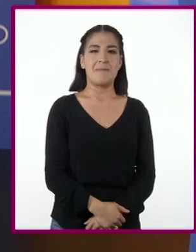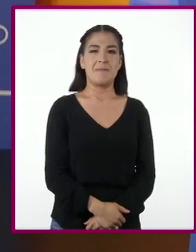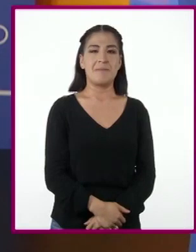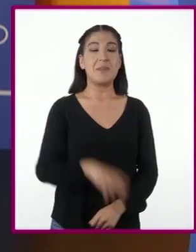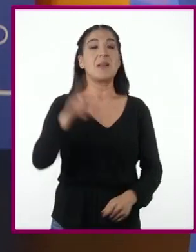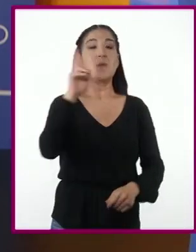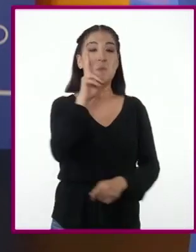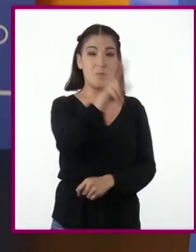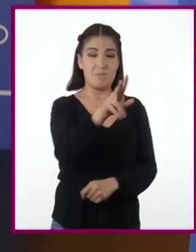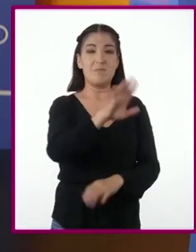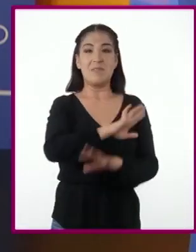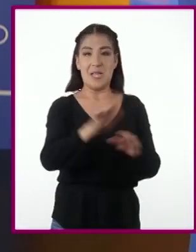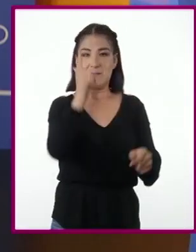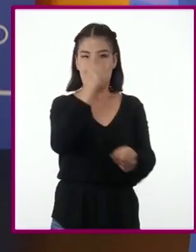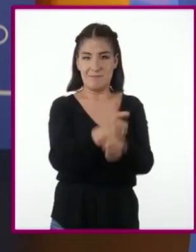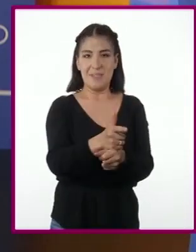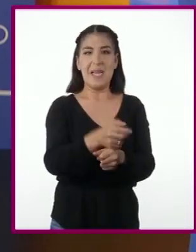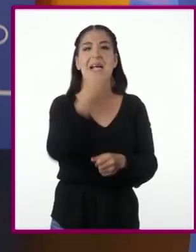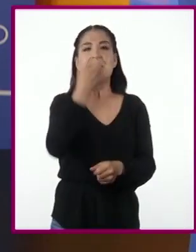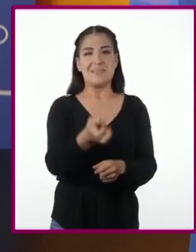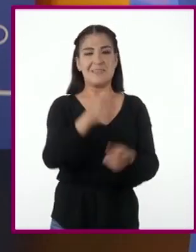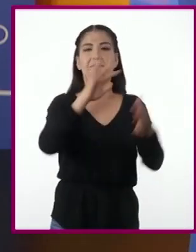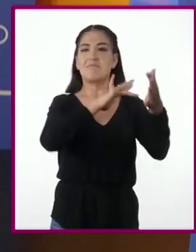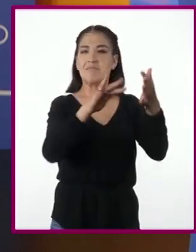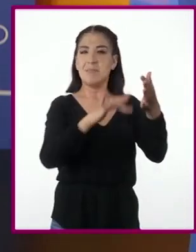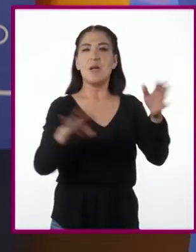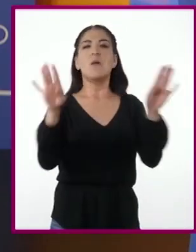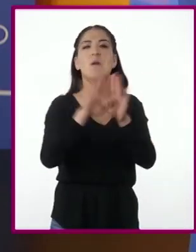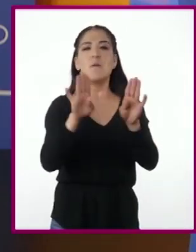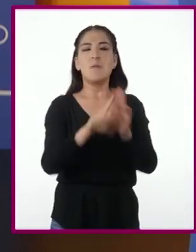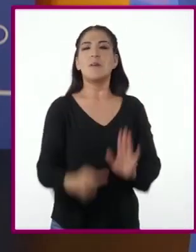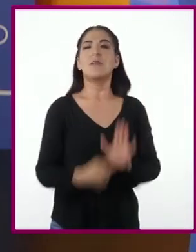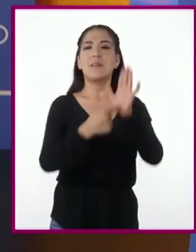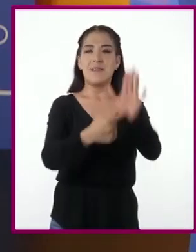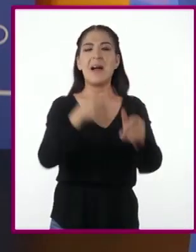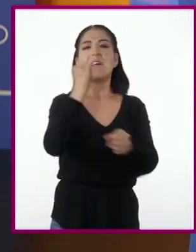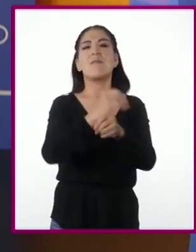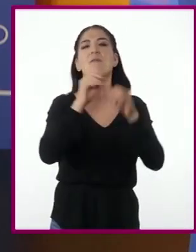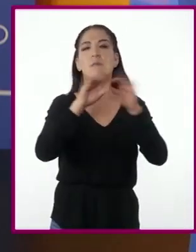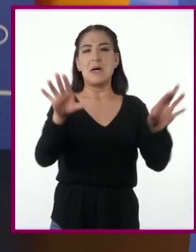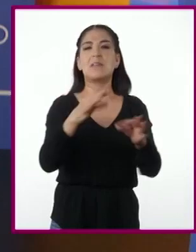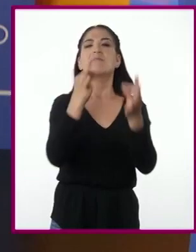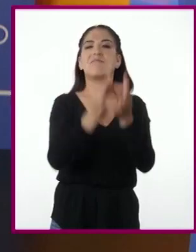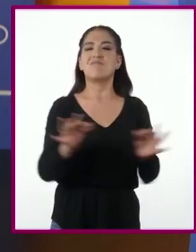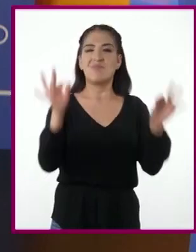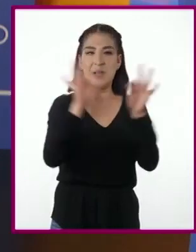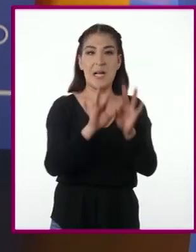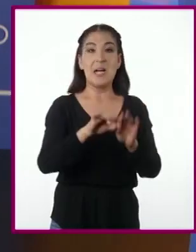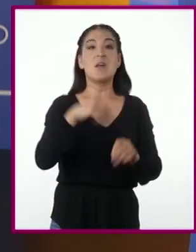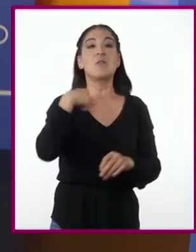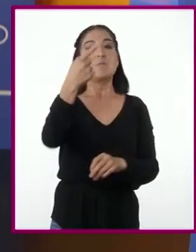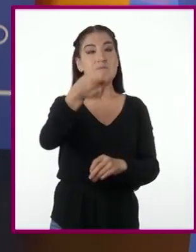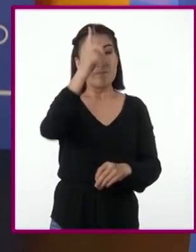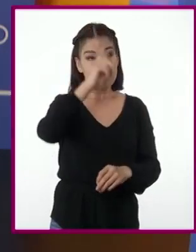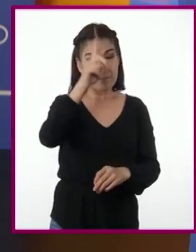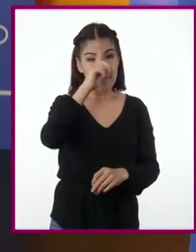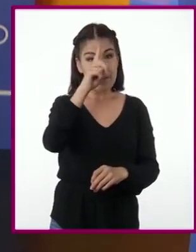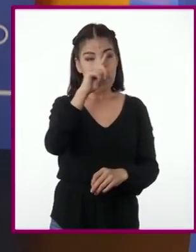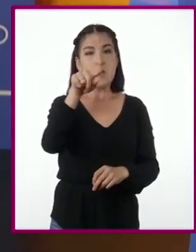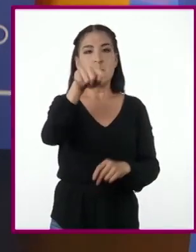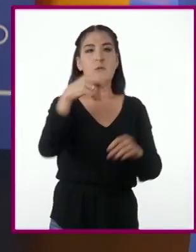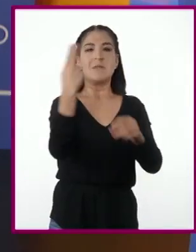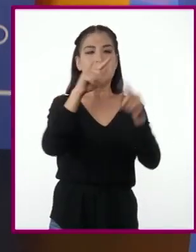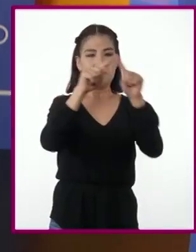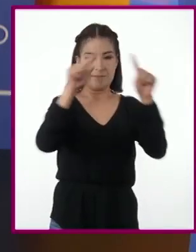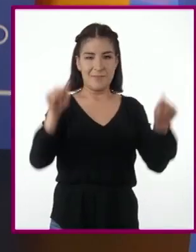Como pueden darse cuenta, este texto brinda información importante. Es recomendable elaborar